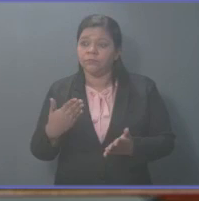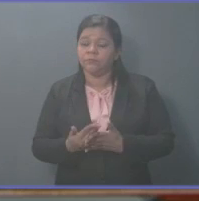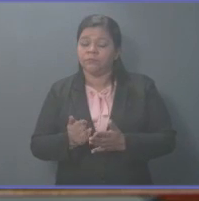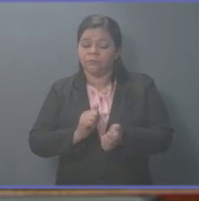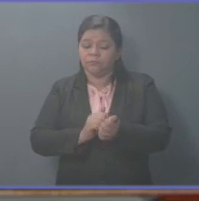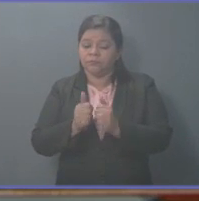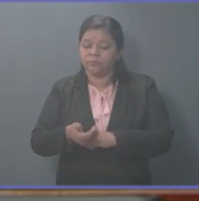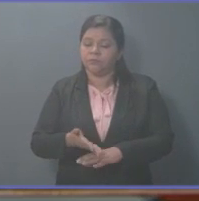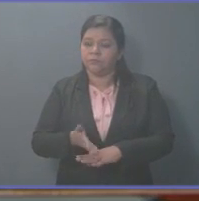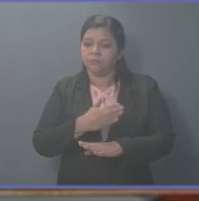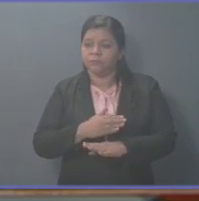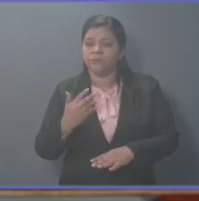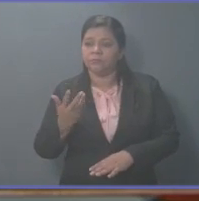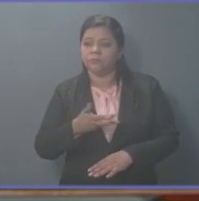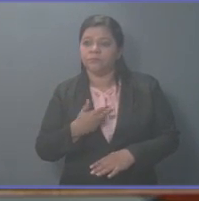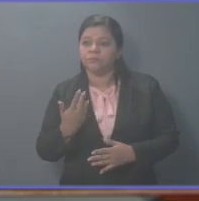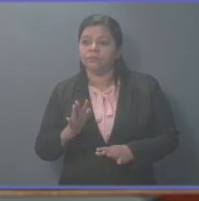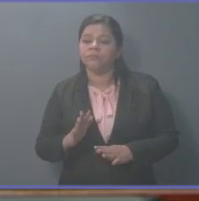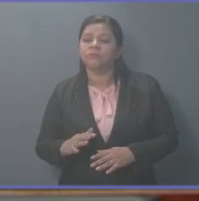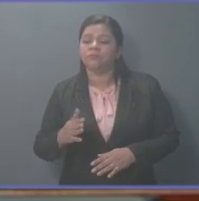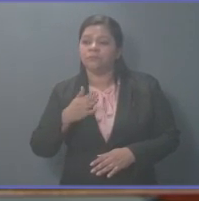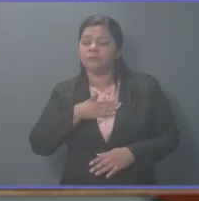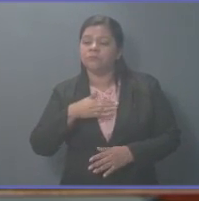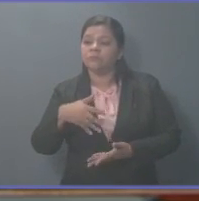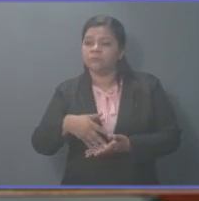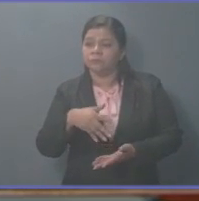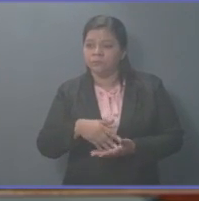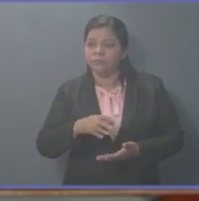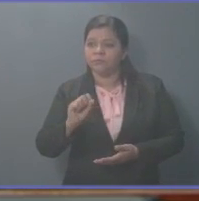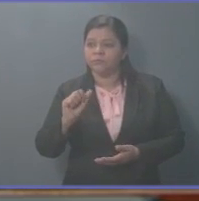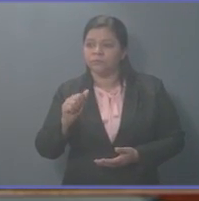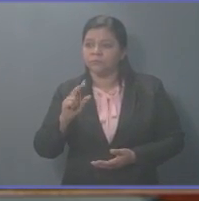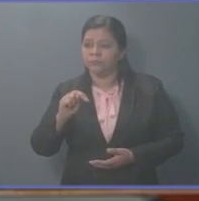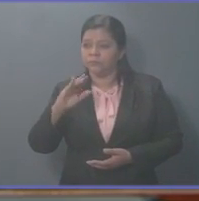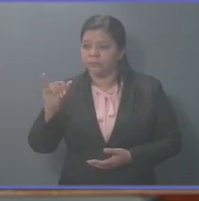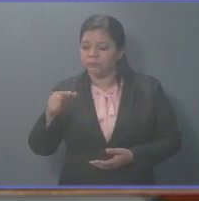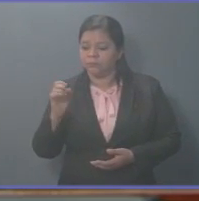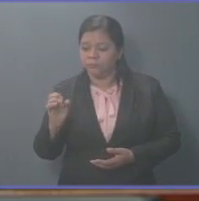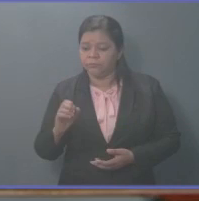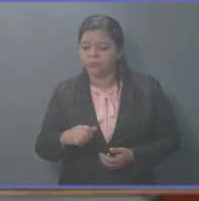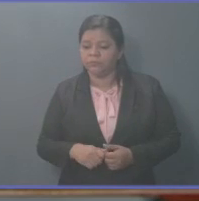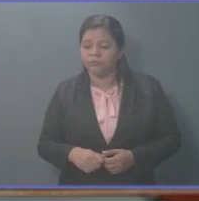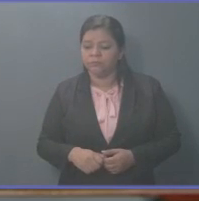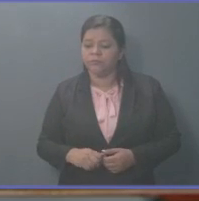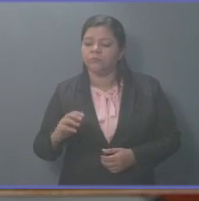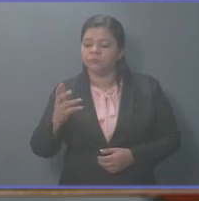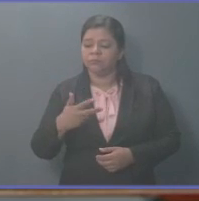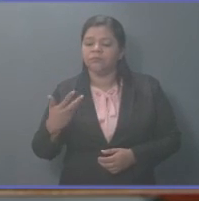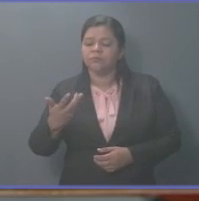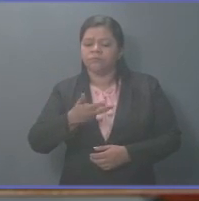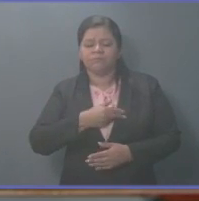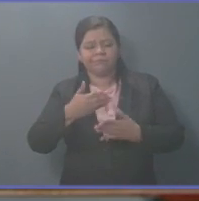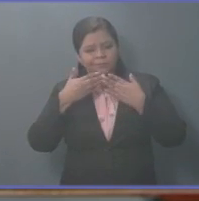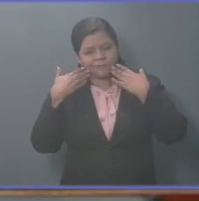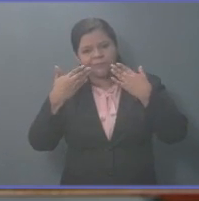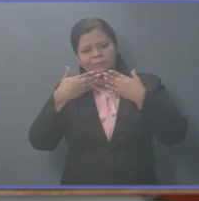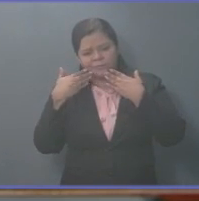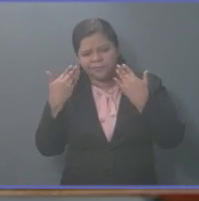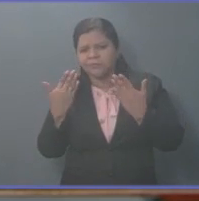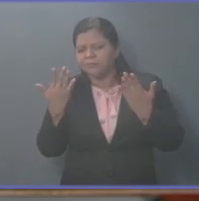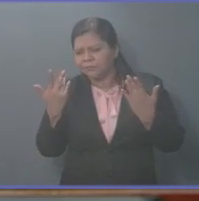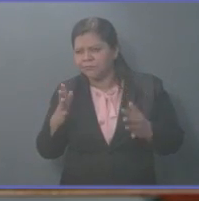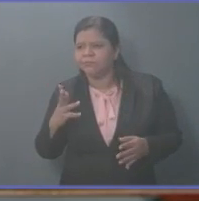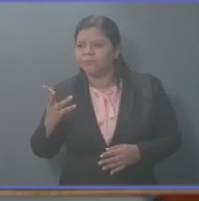avances que ha venido teniendo el municipio de San Jorge en diferentes generaciones. Nos alegra grandemente y